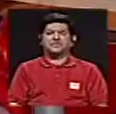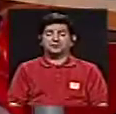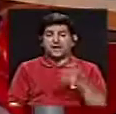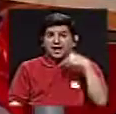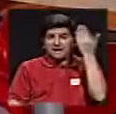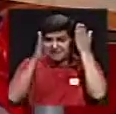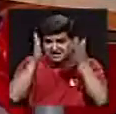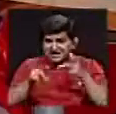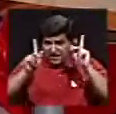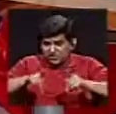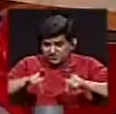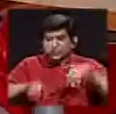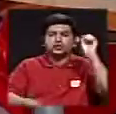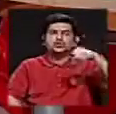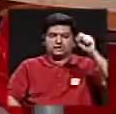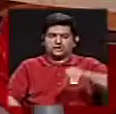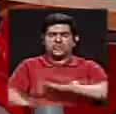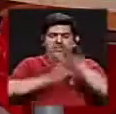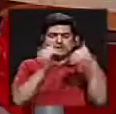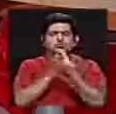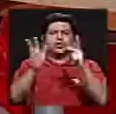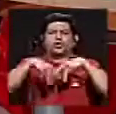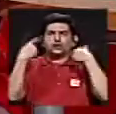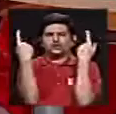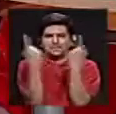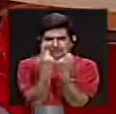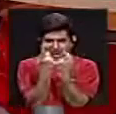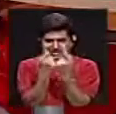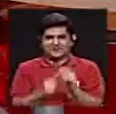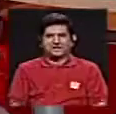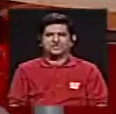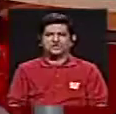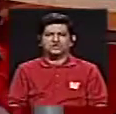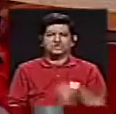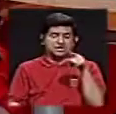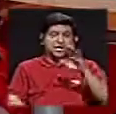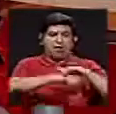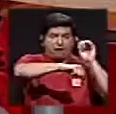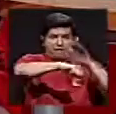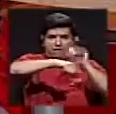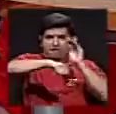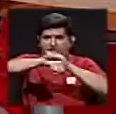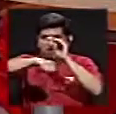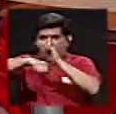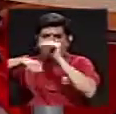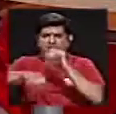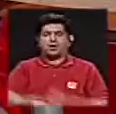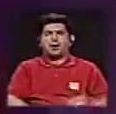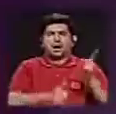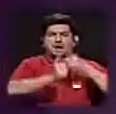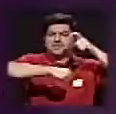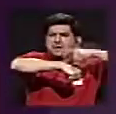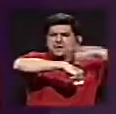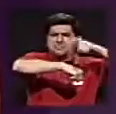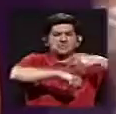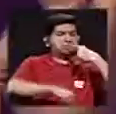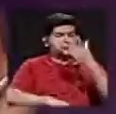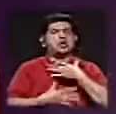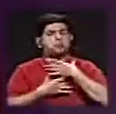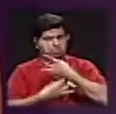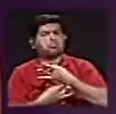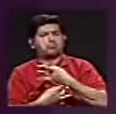y todos los partidos a los cuales se les convocó es desde un principio mostraron su